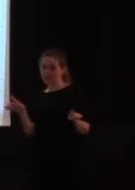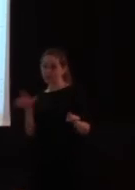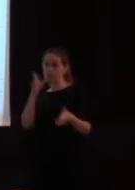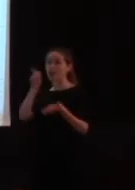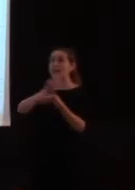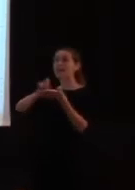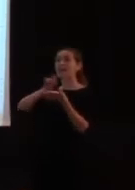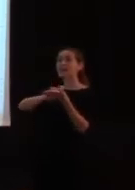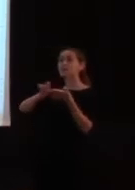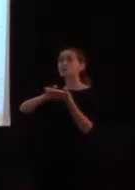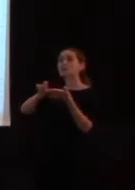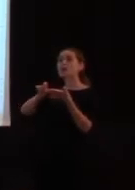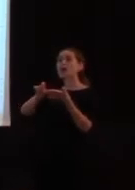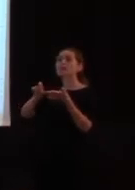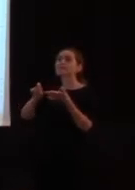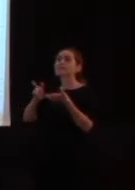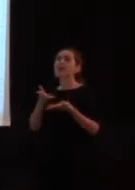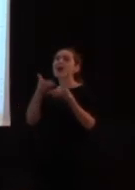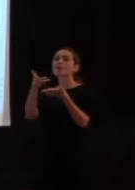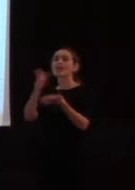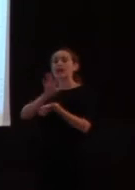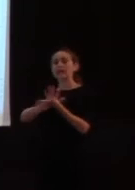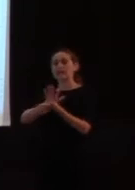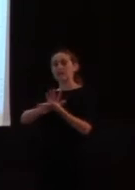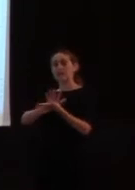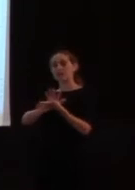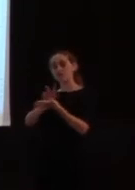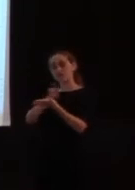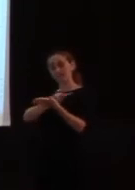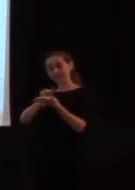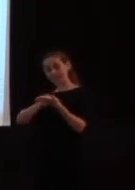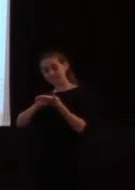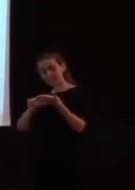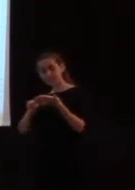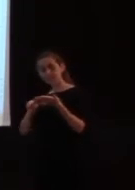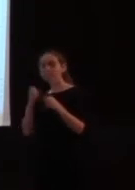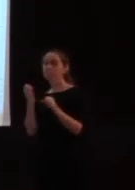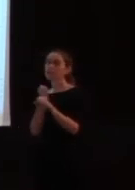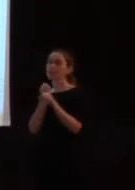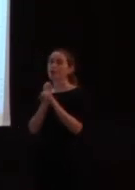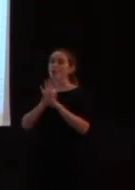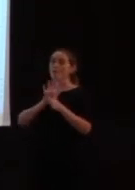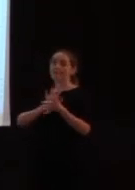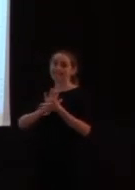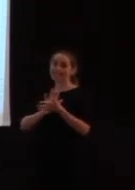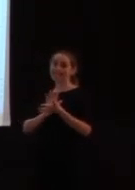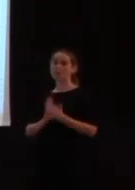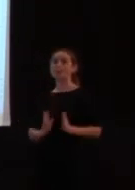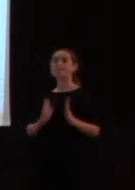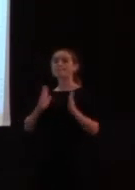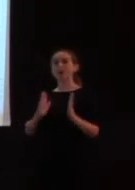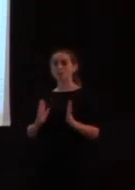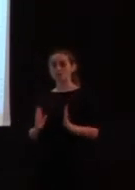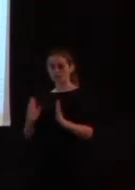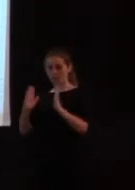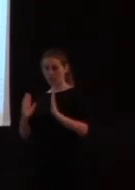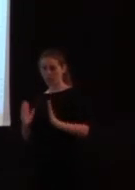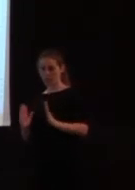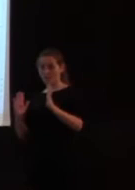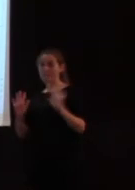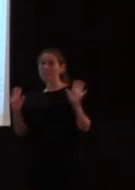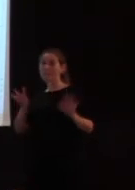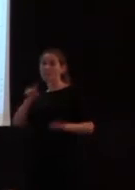esta relajación, el mirar el texto, el trabajo pues, de una manera mucho más pausada. En cambio, la oralidad, la naturaleza, es mucho